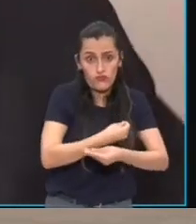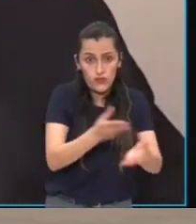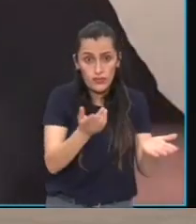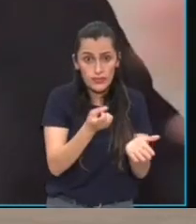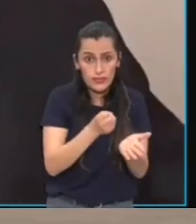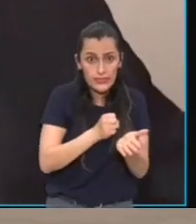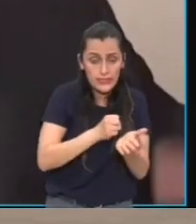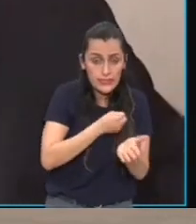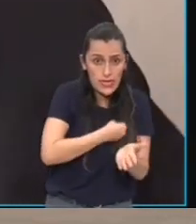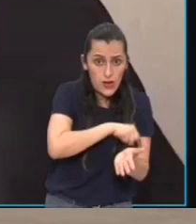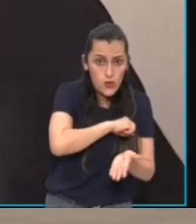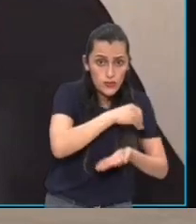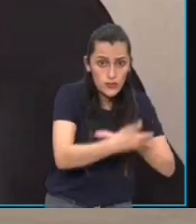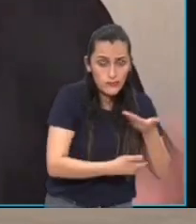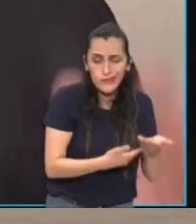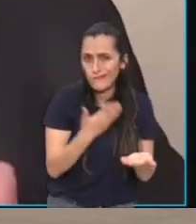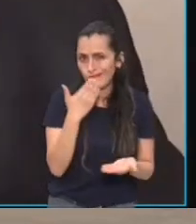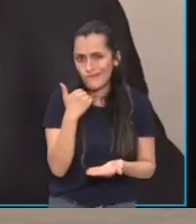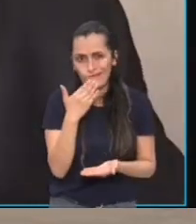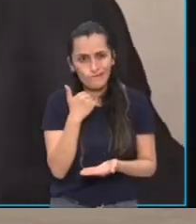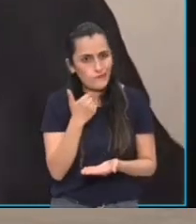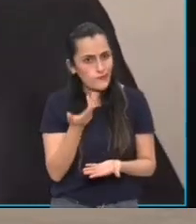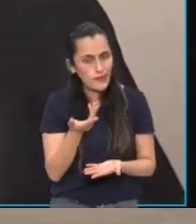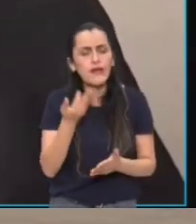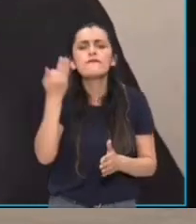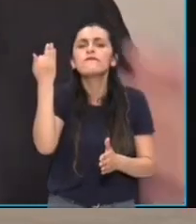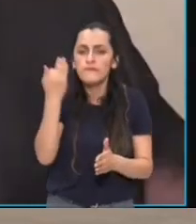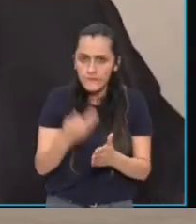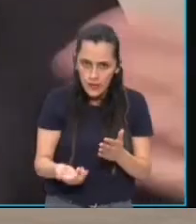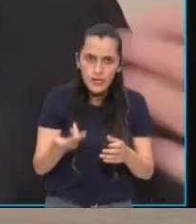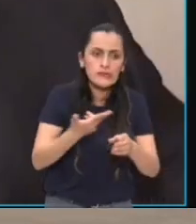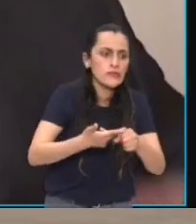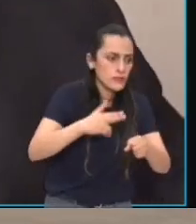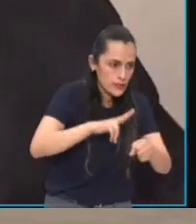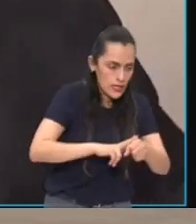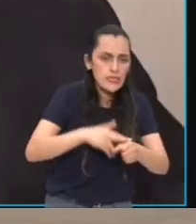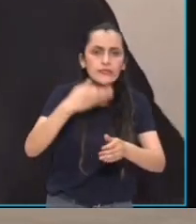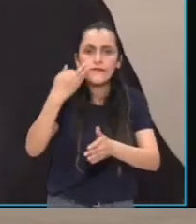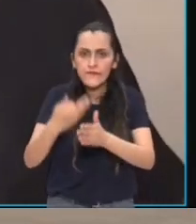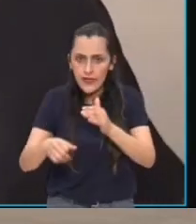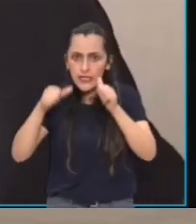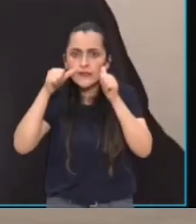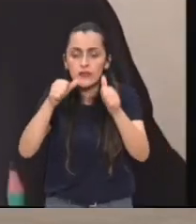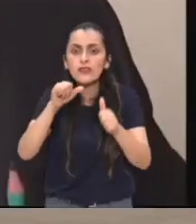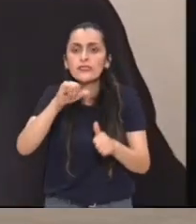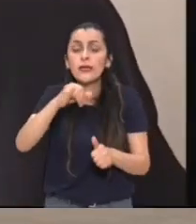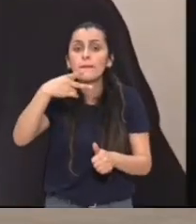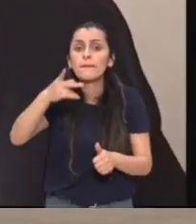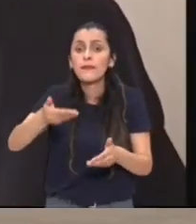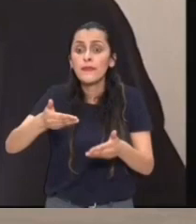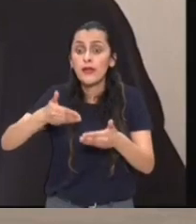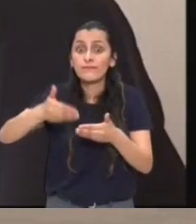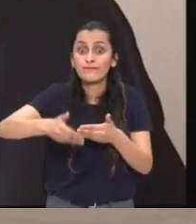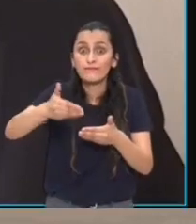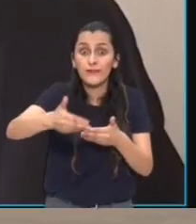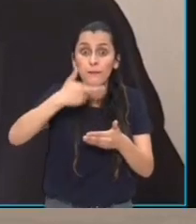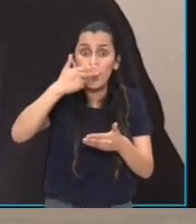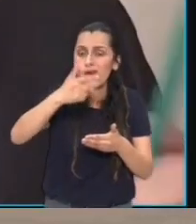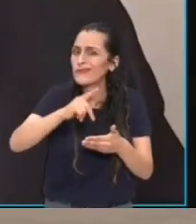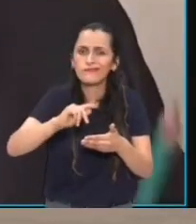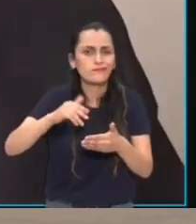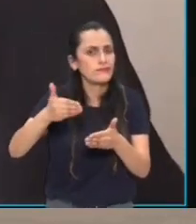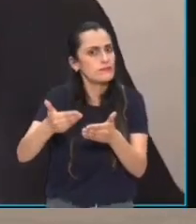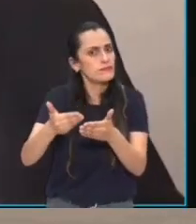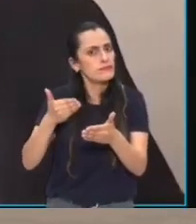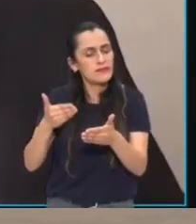infraestructura, sabemos que era un sistema de salud que requería de mejorar mucho, pero lo han deteriorado más. Un ejemplo muy claro, por ejemplo, estamos